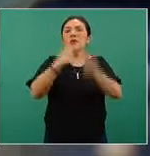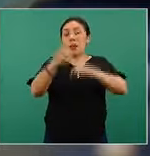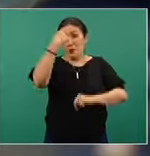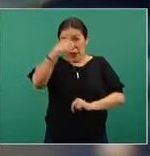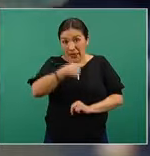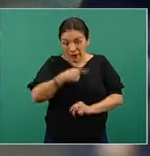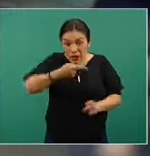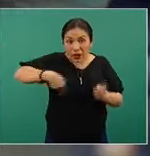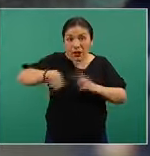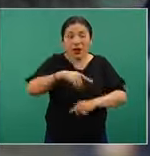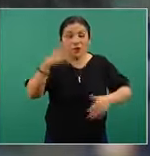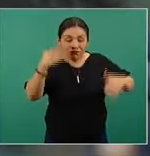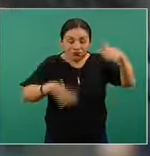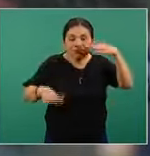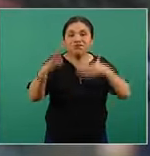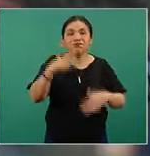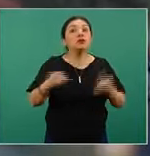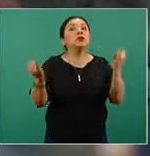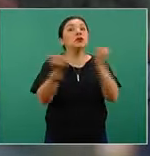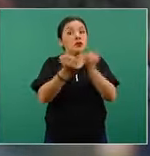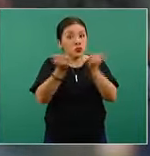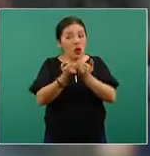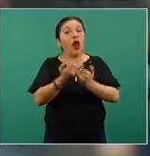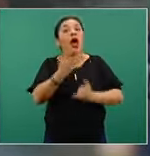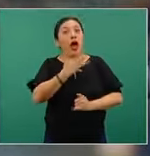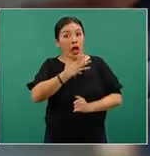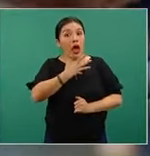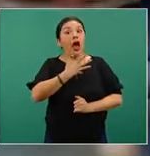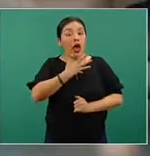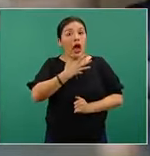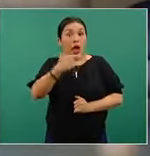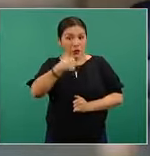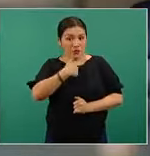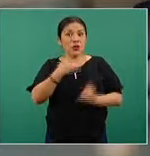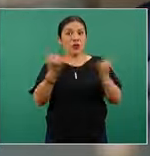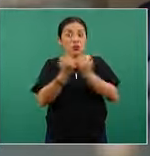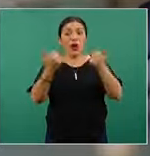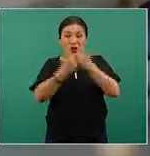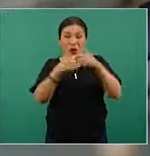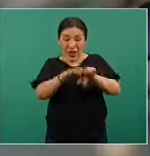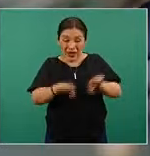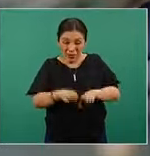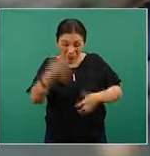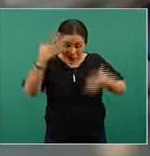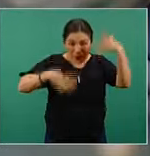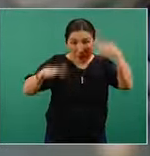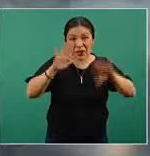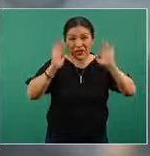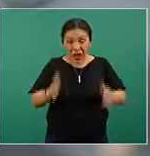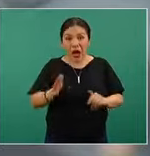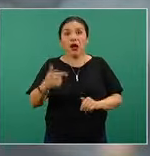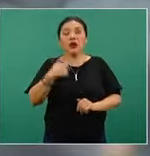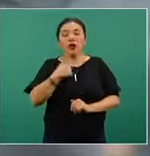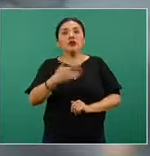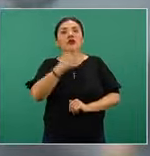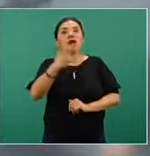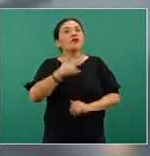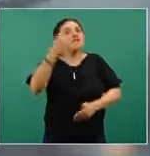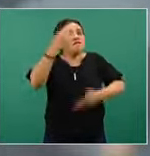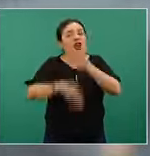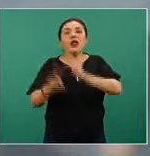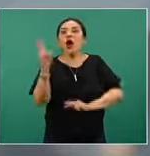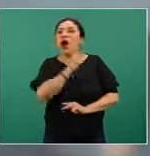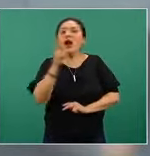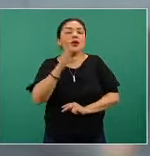nosotros incluso estando allá a mí me ha pasado nada con el equipo fue auspiciado tengo que